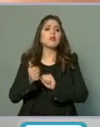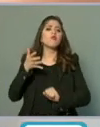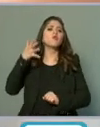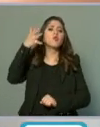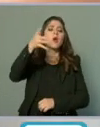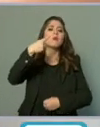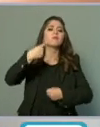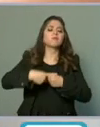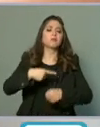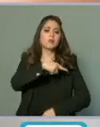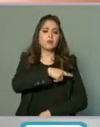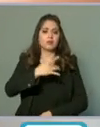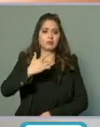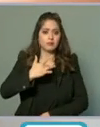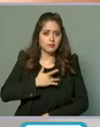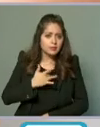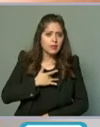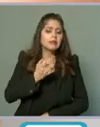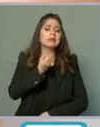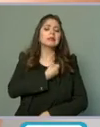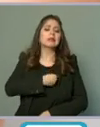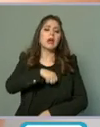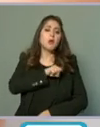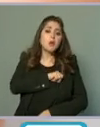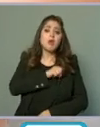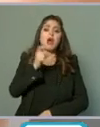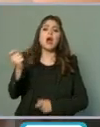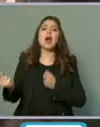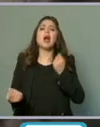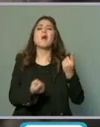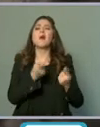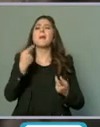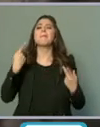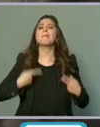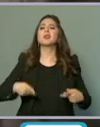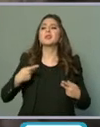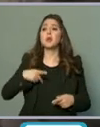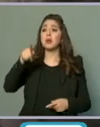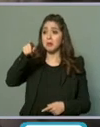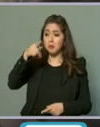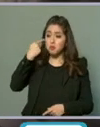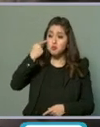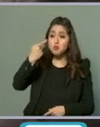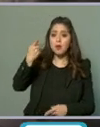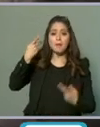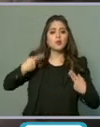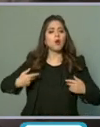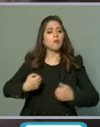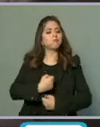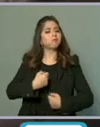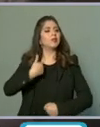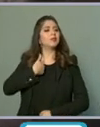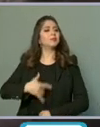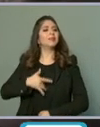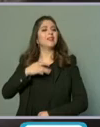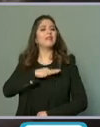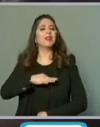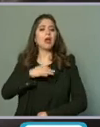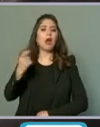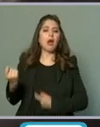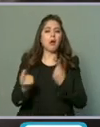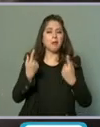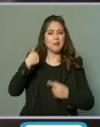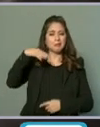es sinónimo de que si estás gordito y digo soy feliz, este gordo nomás lo dice para quedar bien y realmente en el fondo es infeliz. ¿Y cómo se identifica